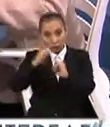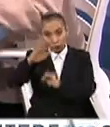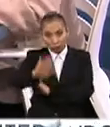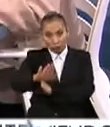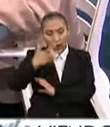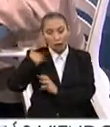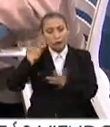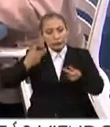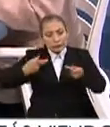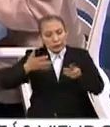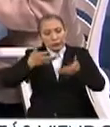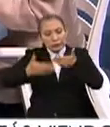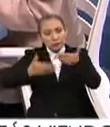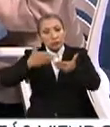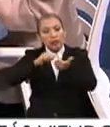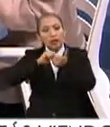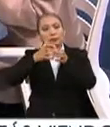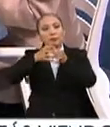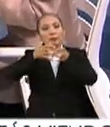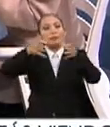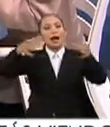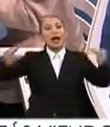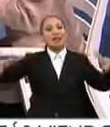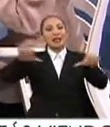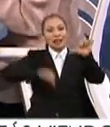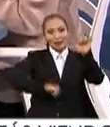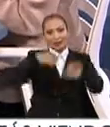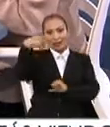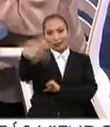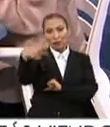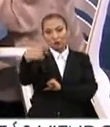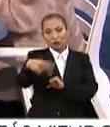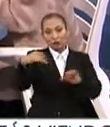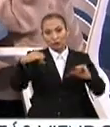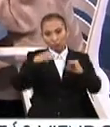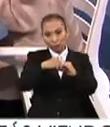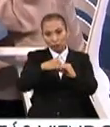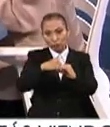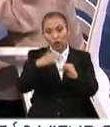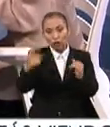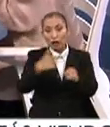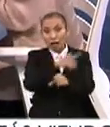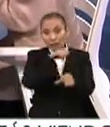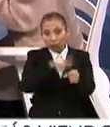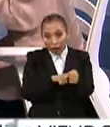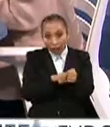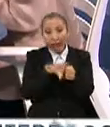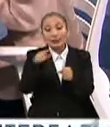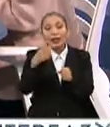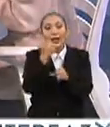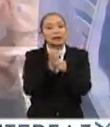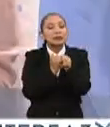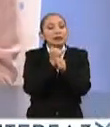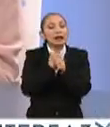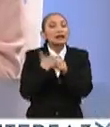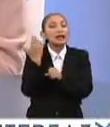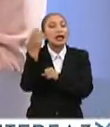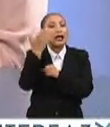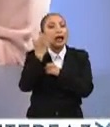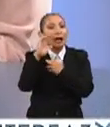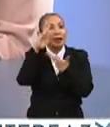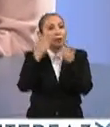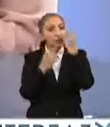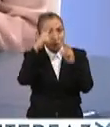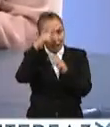instituto, se logró entonces ampliar la acción del propio Instituto Nacional de Estudios de la Revolución